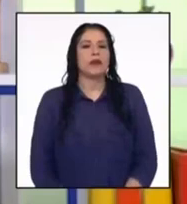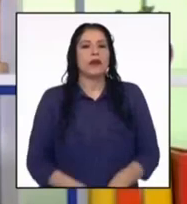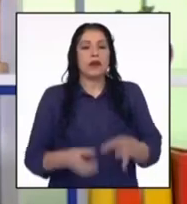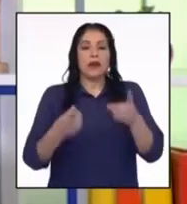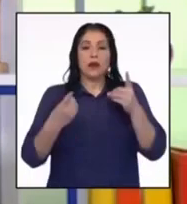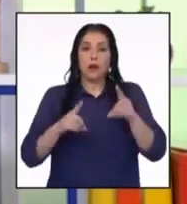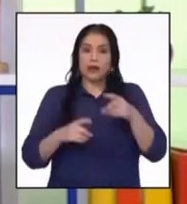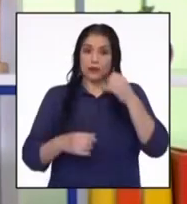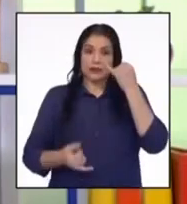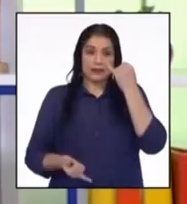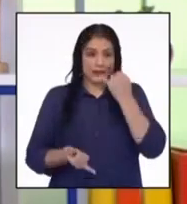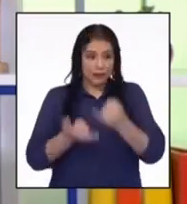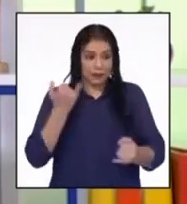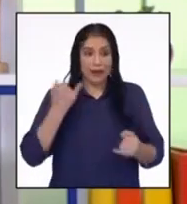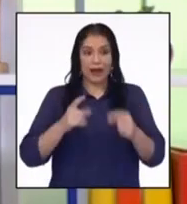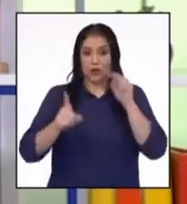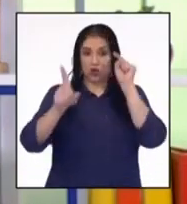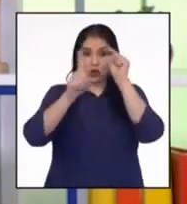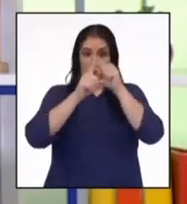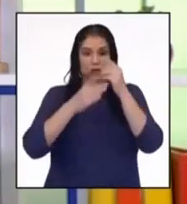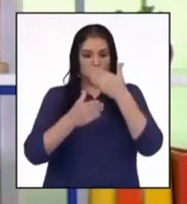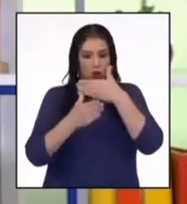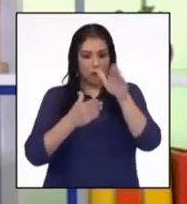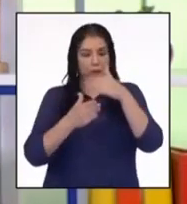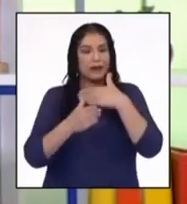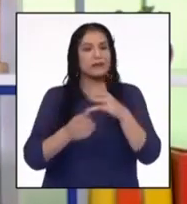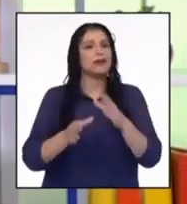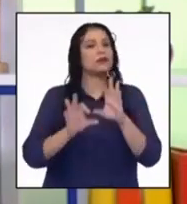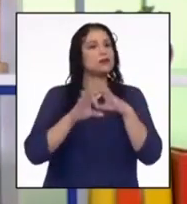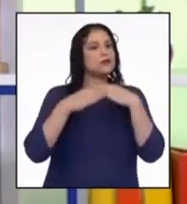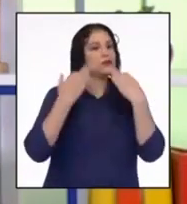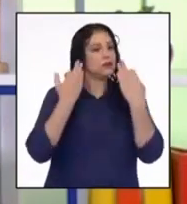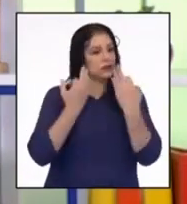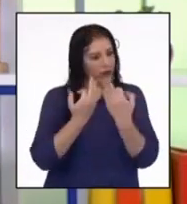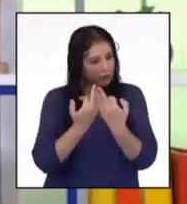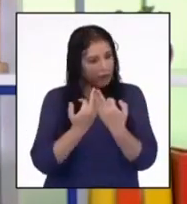Cuando esté terminado tu reto, compártelo con tus